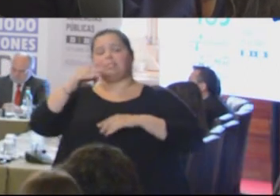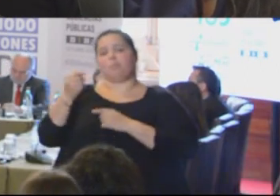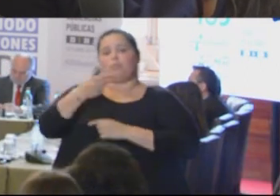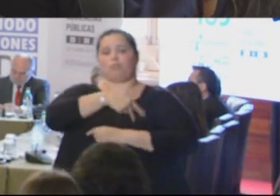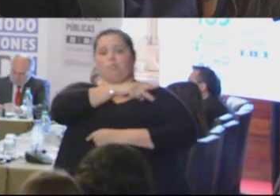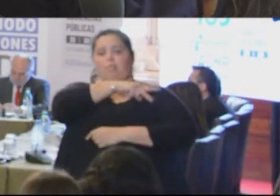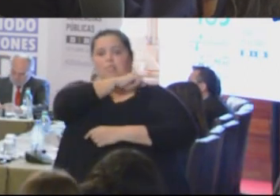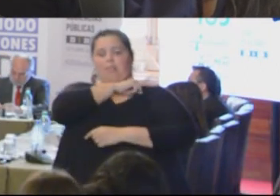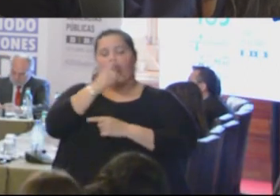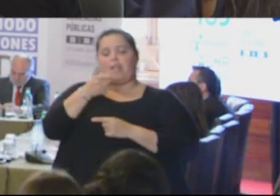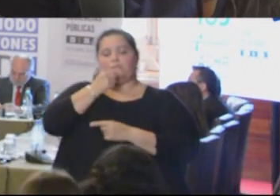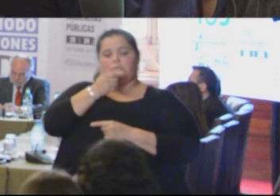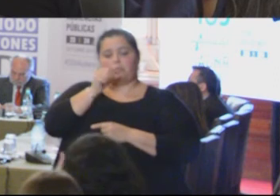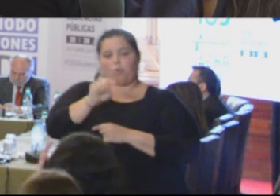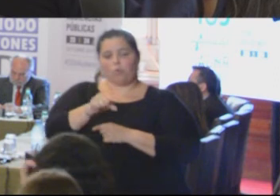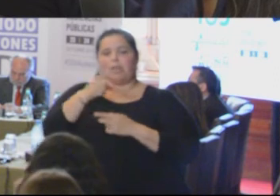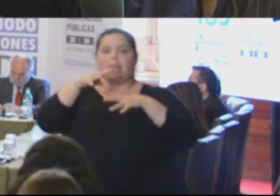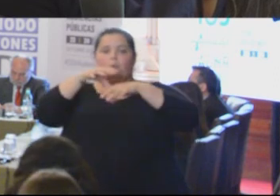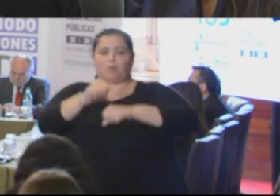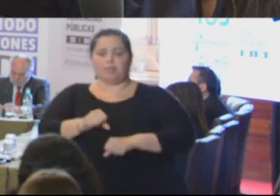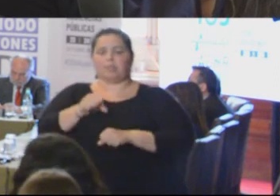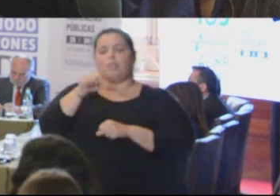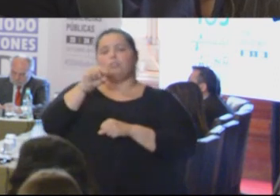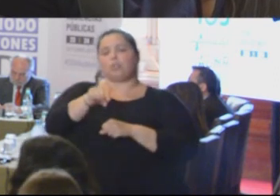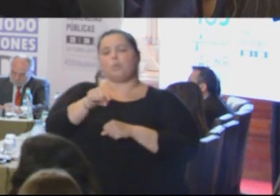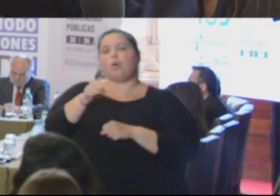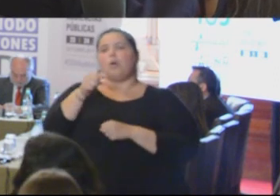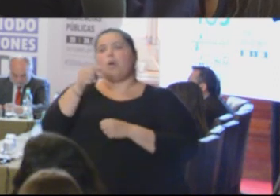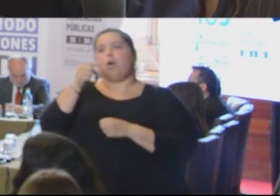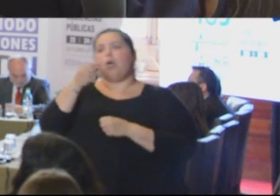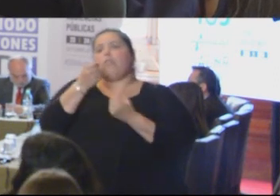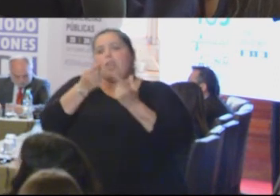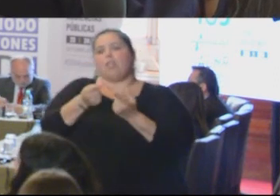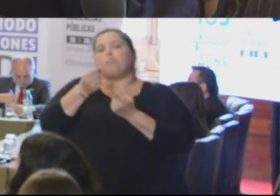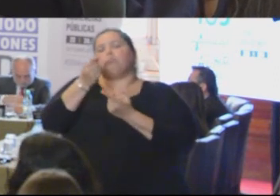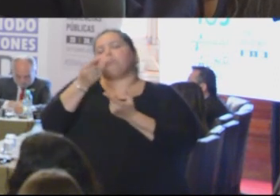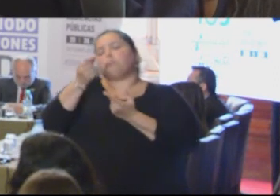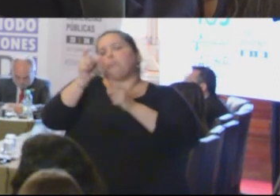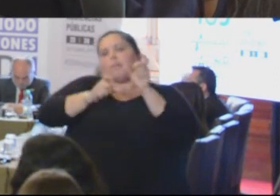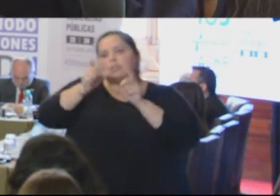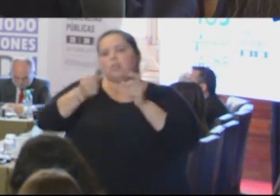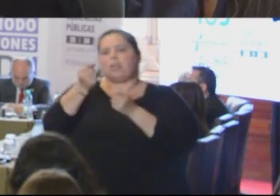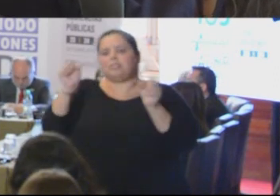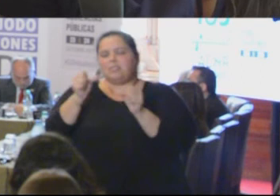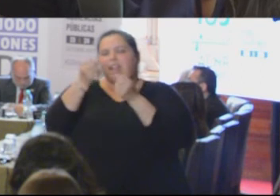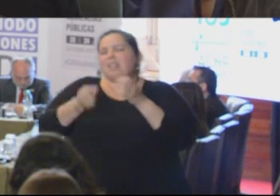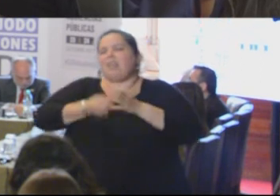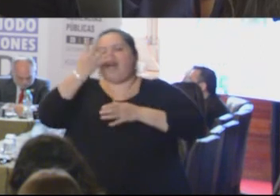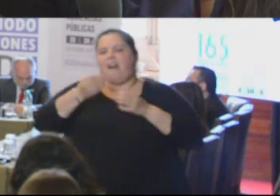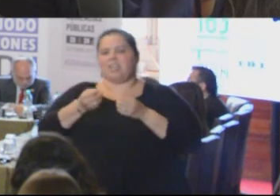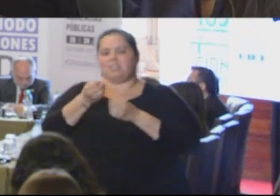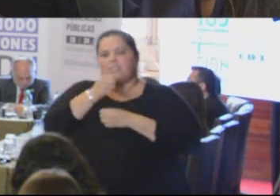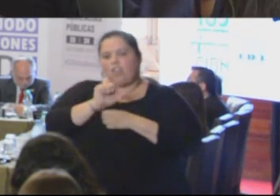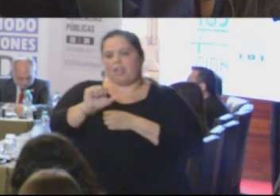implementación de políticas que dieron lugar a que sus hombres cometieron graves violaciones a los derechos humanos como son las ejecuciones